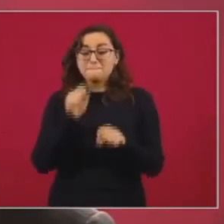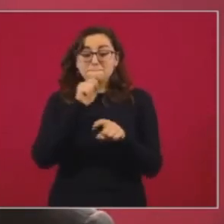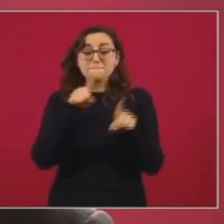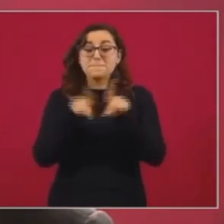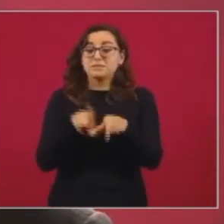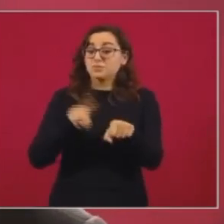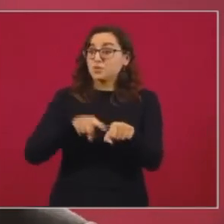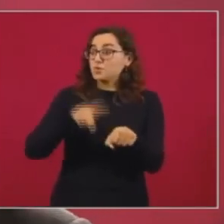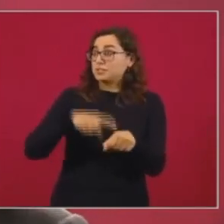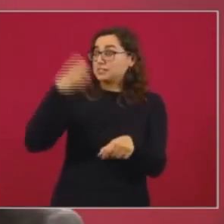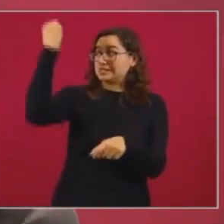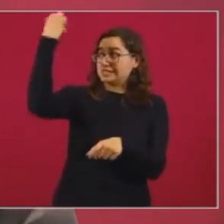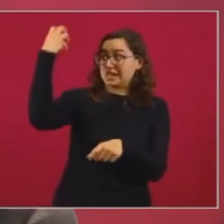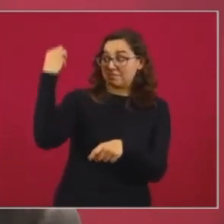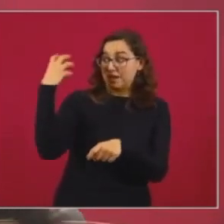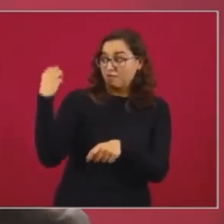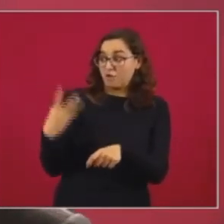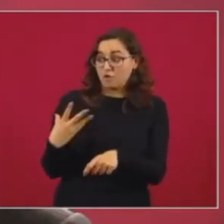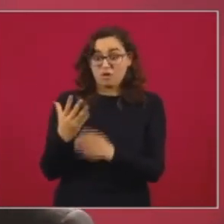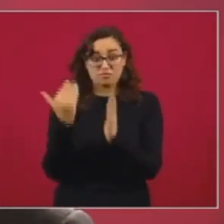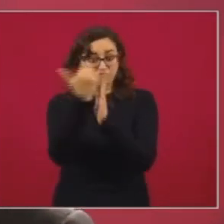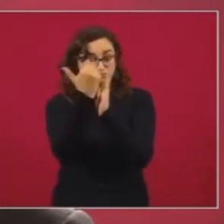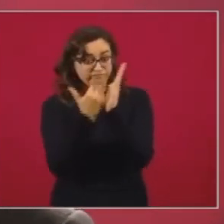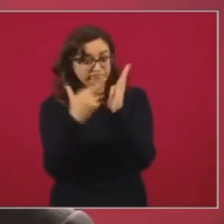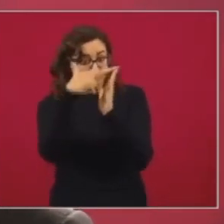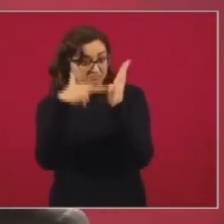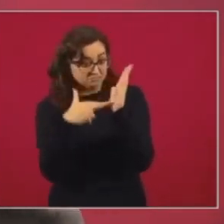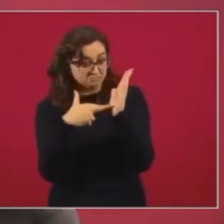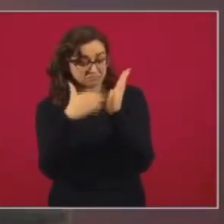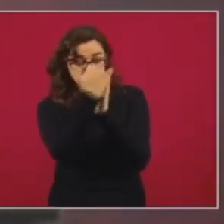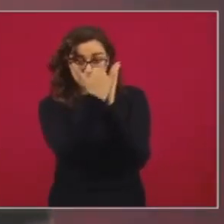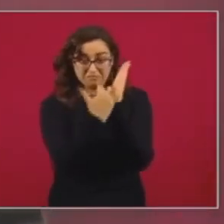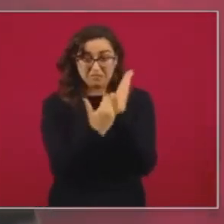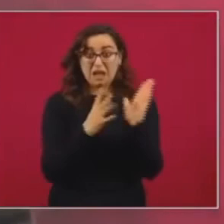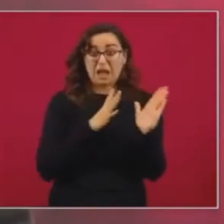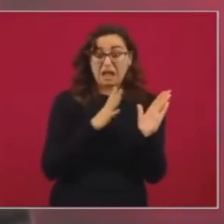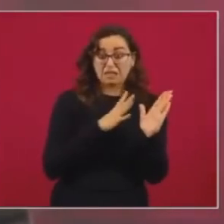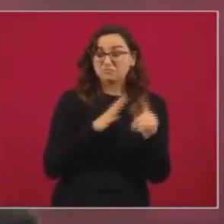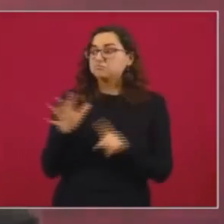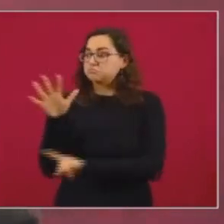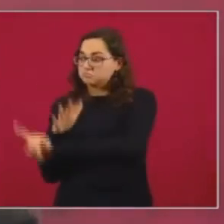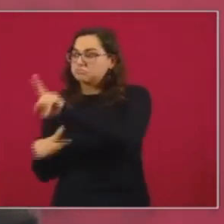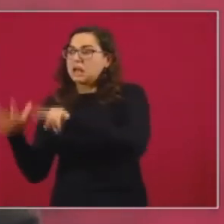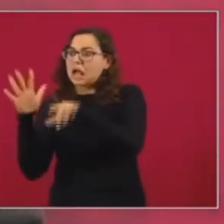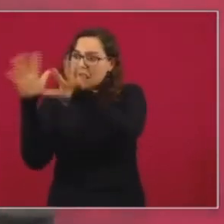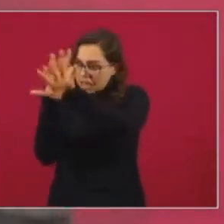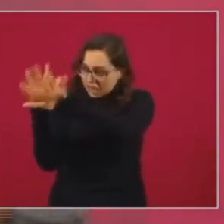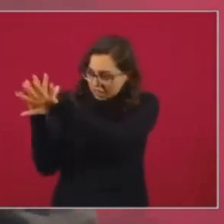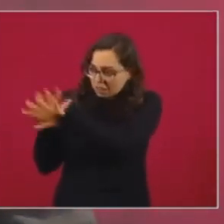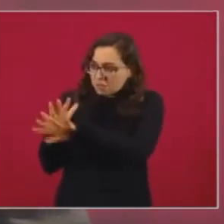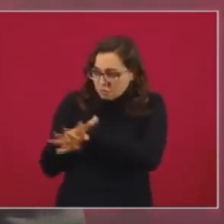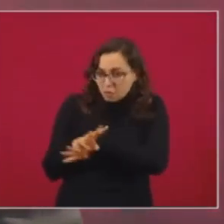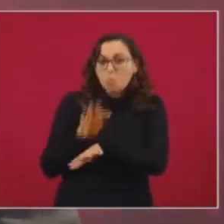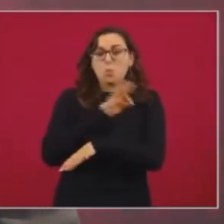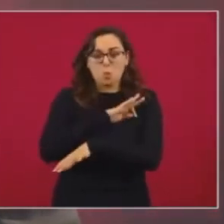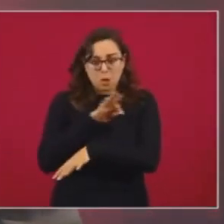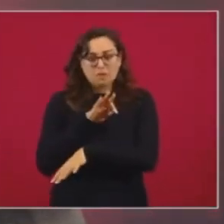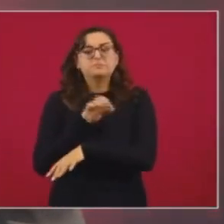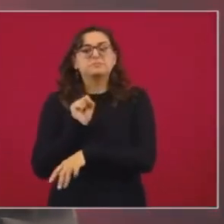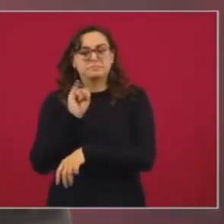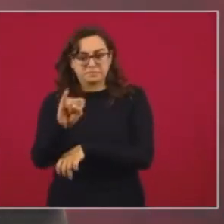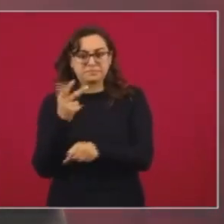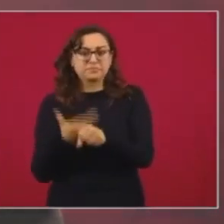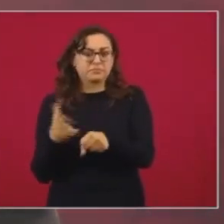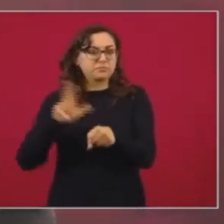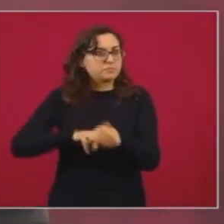medida objetiva y con base en ella tenemos que juzgar la realidad. ¿Podemos modificar la realidad? Sí, expandiendo la capacidad hospitalaria